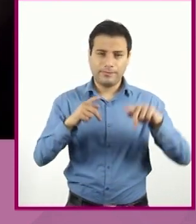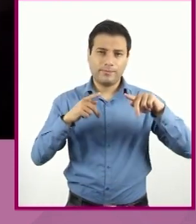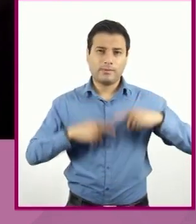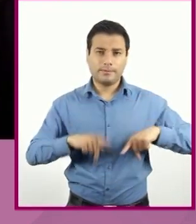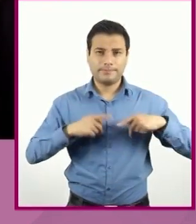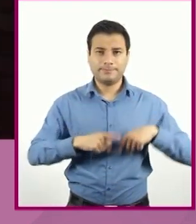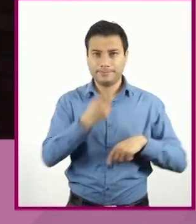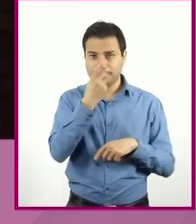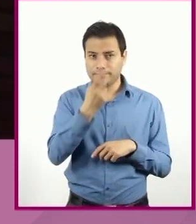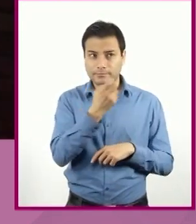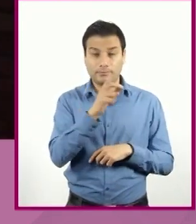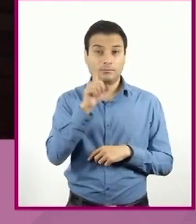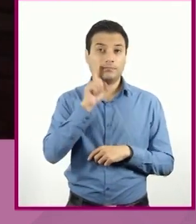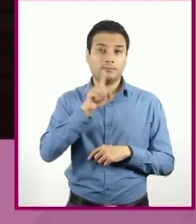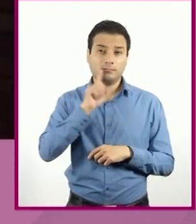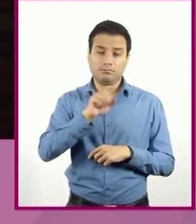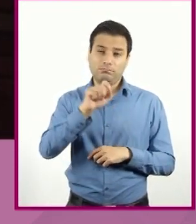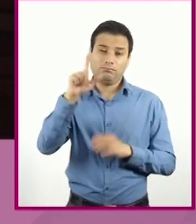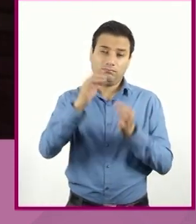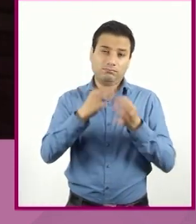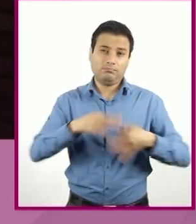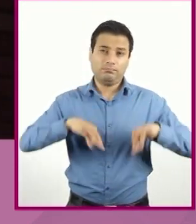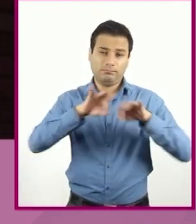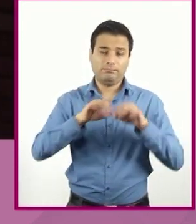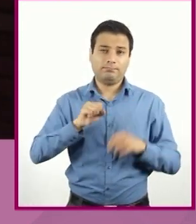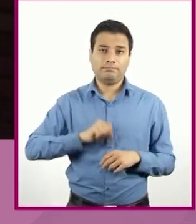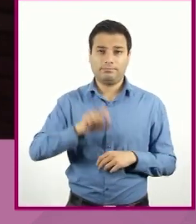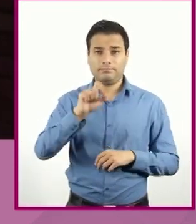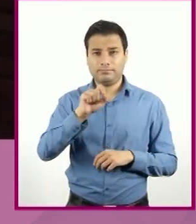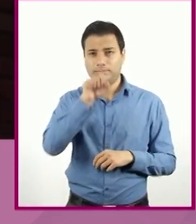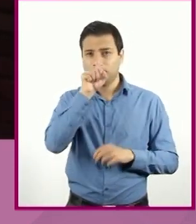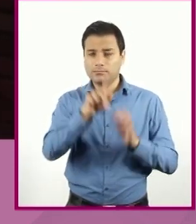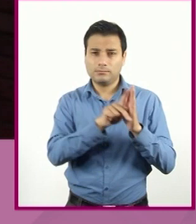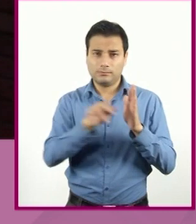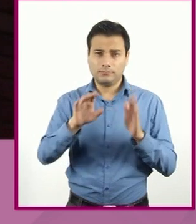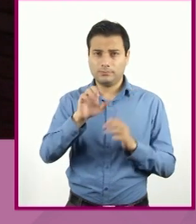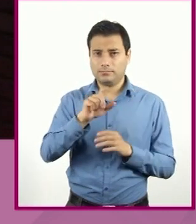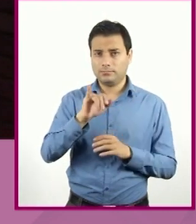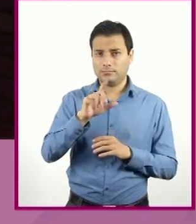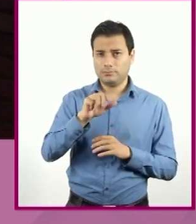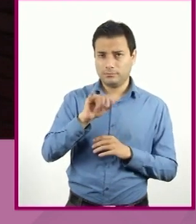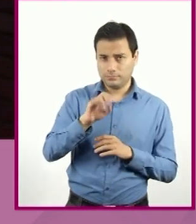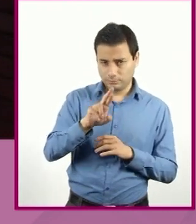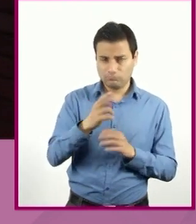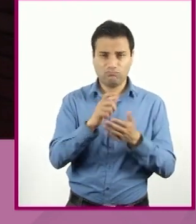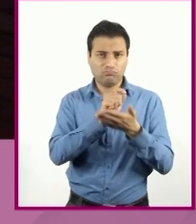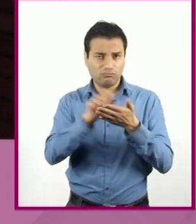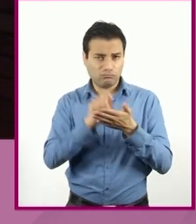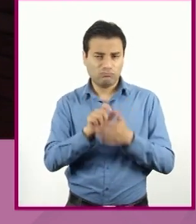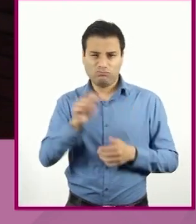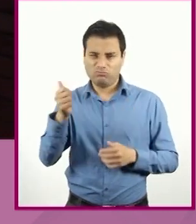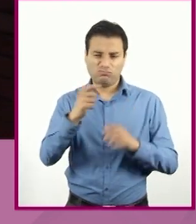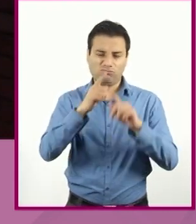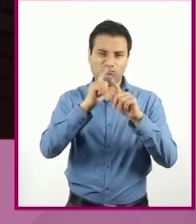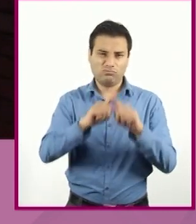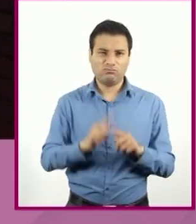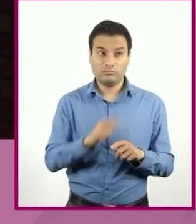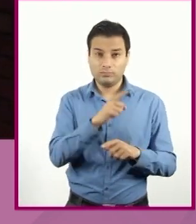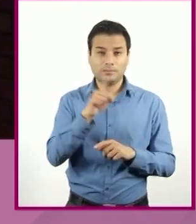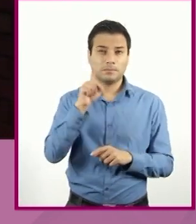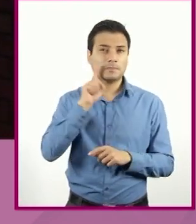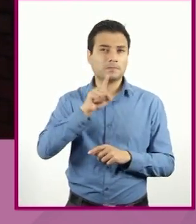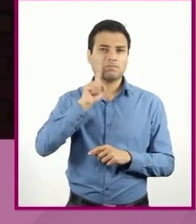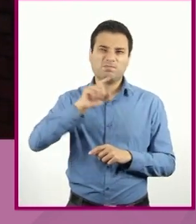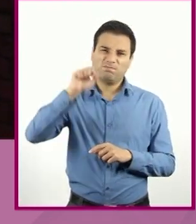más importantes del siglo XX. Escribió también en el diario Excelsior y en otros medios impresos. Es uno de los símbolos del